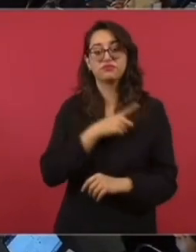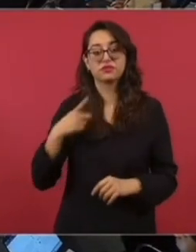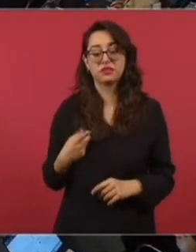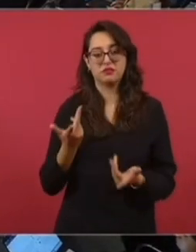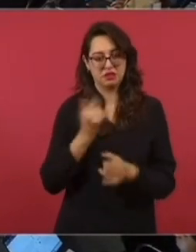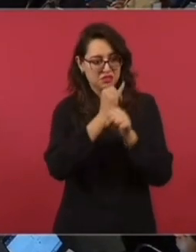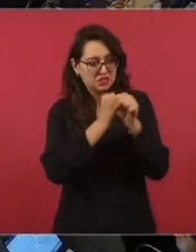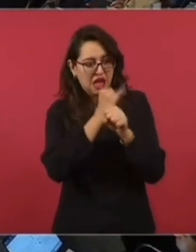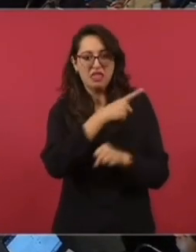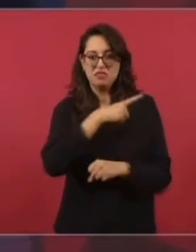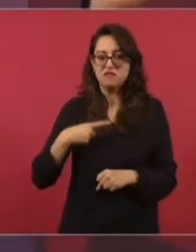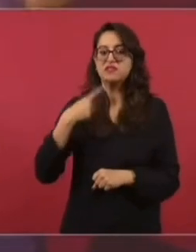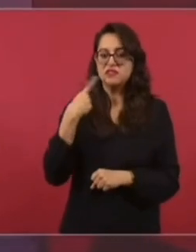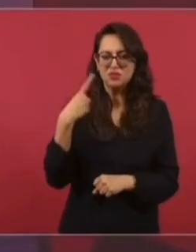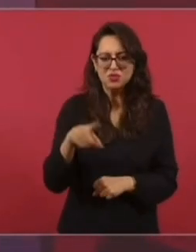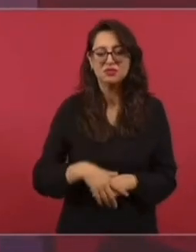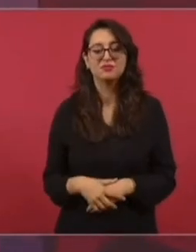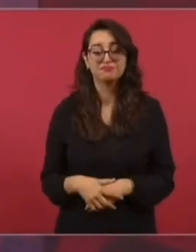FGR investigar esto? Sí, pero